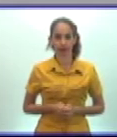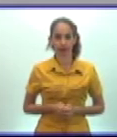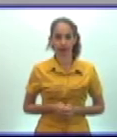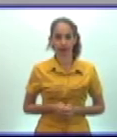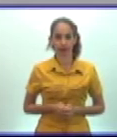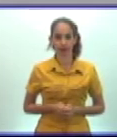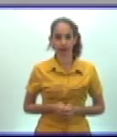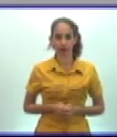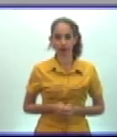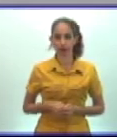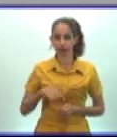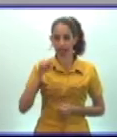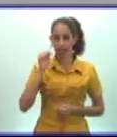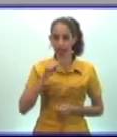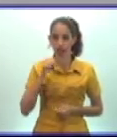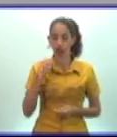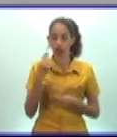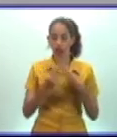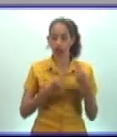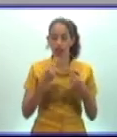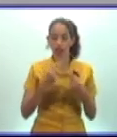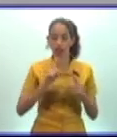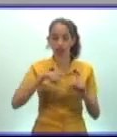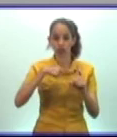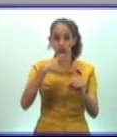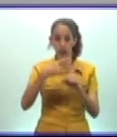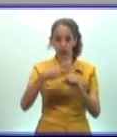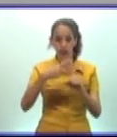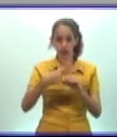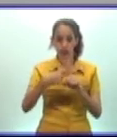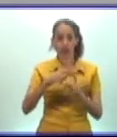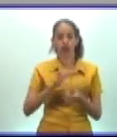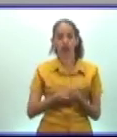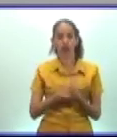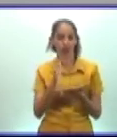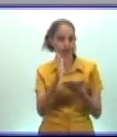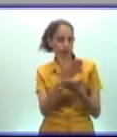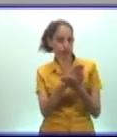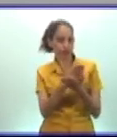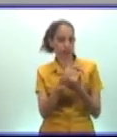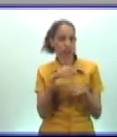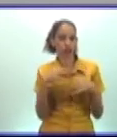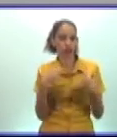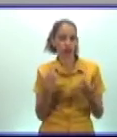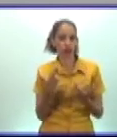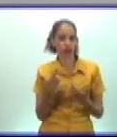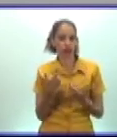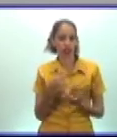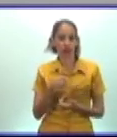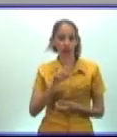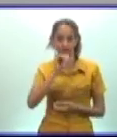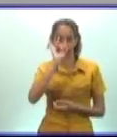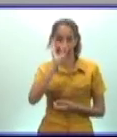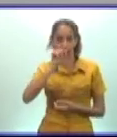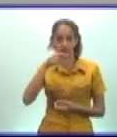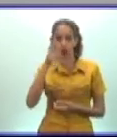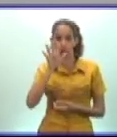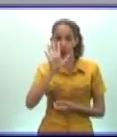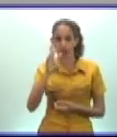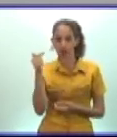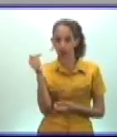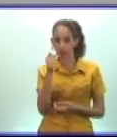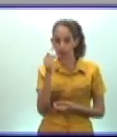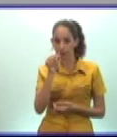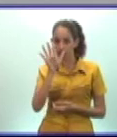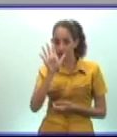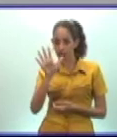Aplicando la suma algebraica, excluyendo 5 raíz de 2, obtenemos 7,5 menos 5